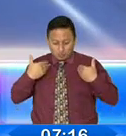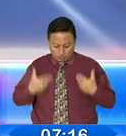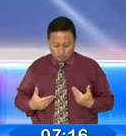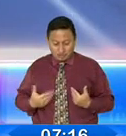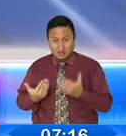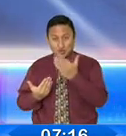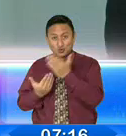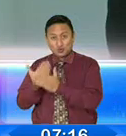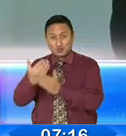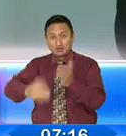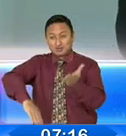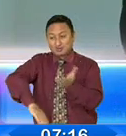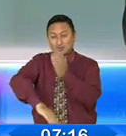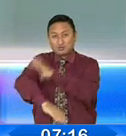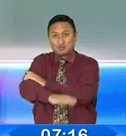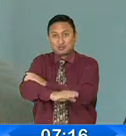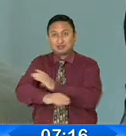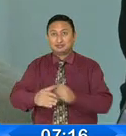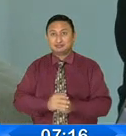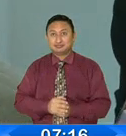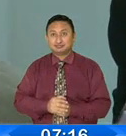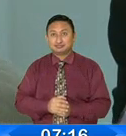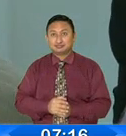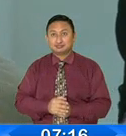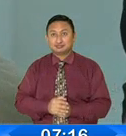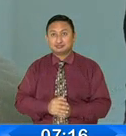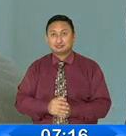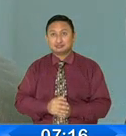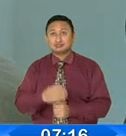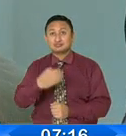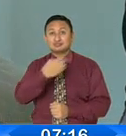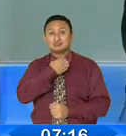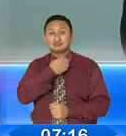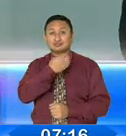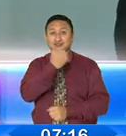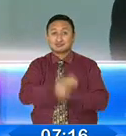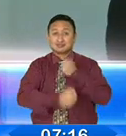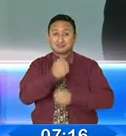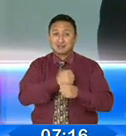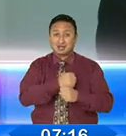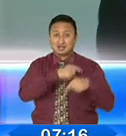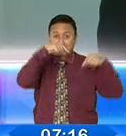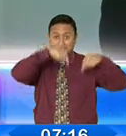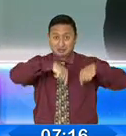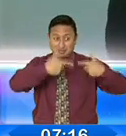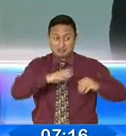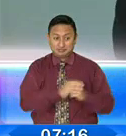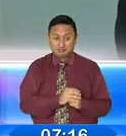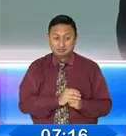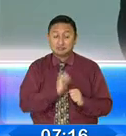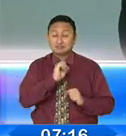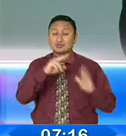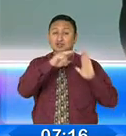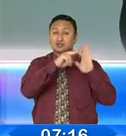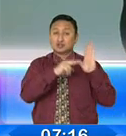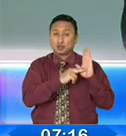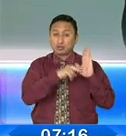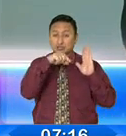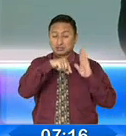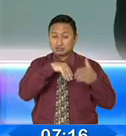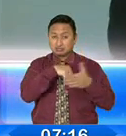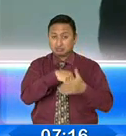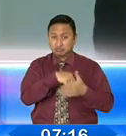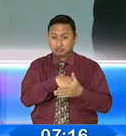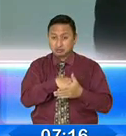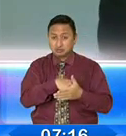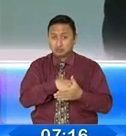de caucho. Nosotros llegamos al final del agosto del año pasado y dentro de las restricciones tuvimos la oportunidad de